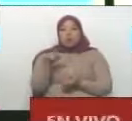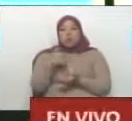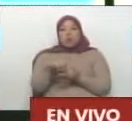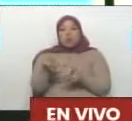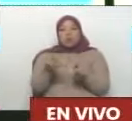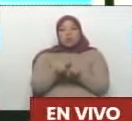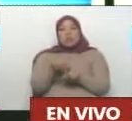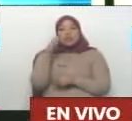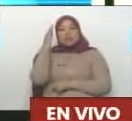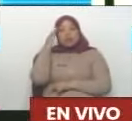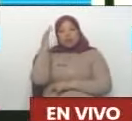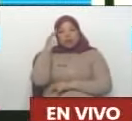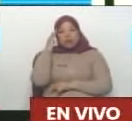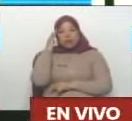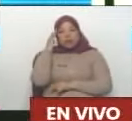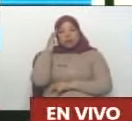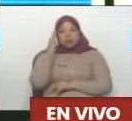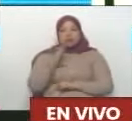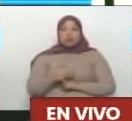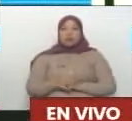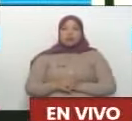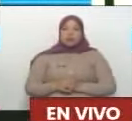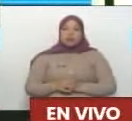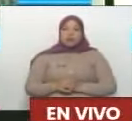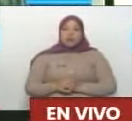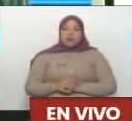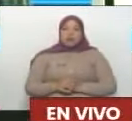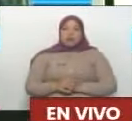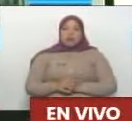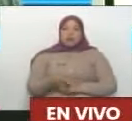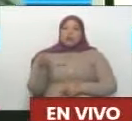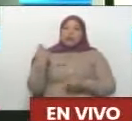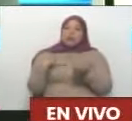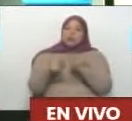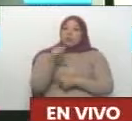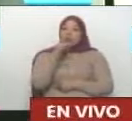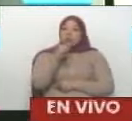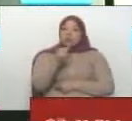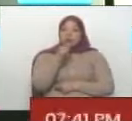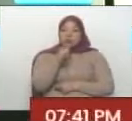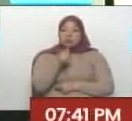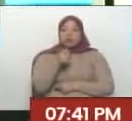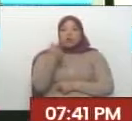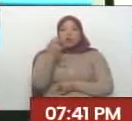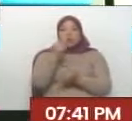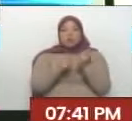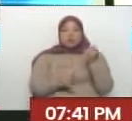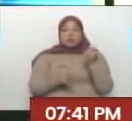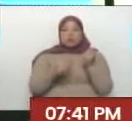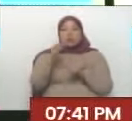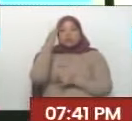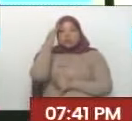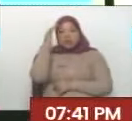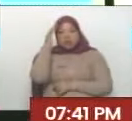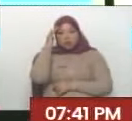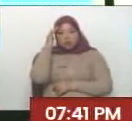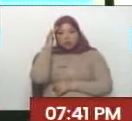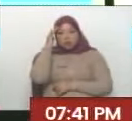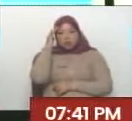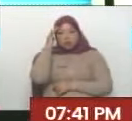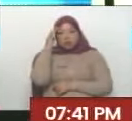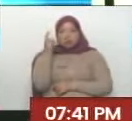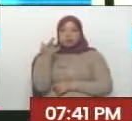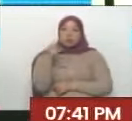Washington debe saberlo. ¿Ah? Doña Violencia debe saberlo, los apellidos deben saberlo. Lo